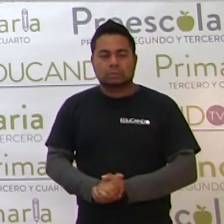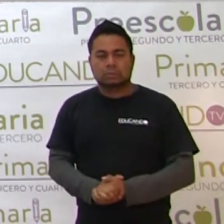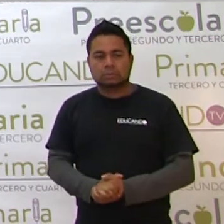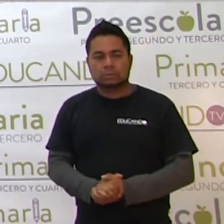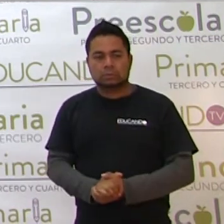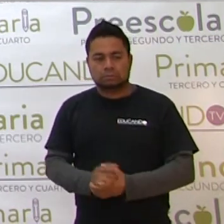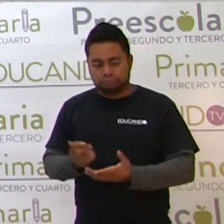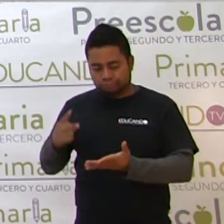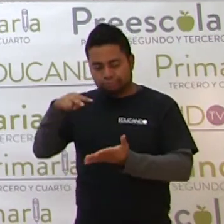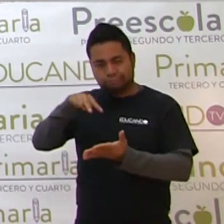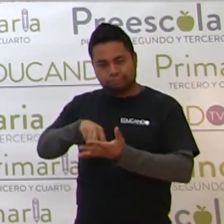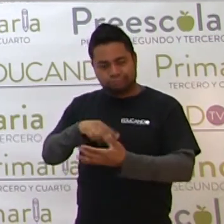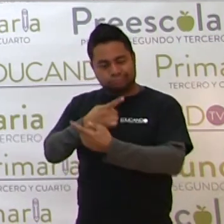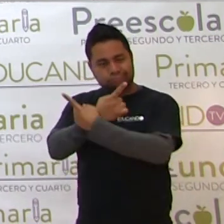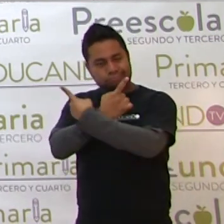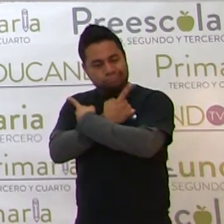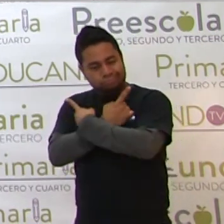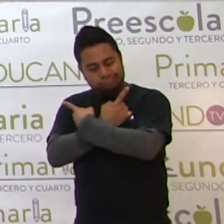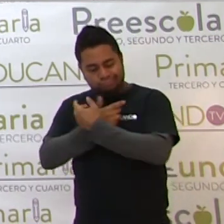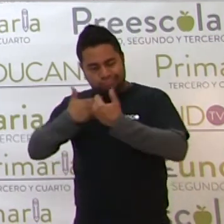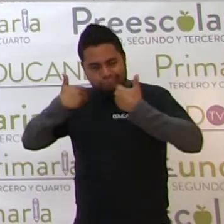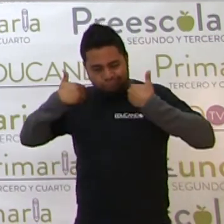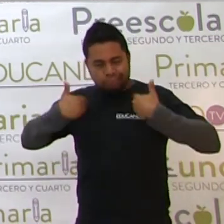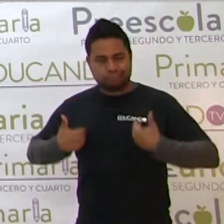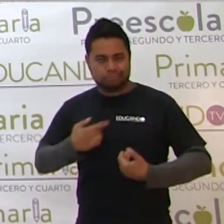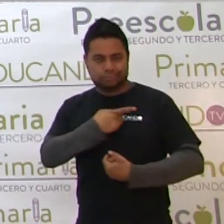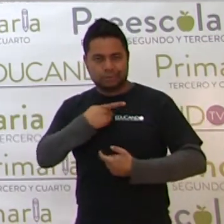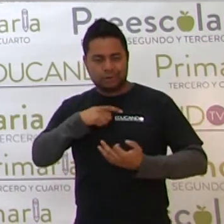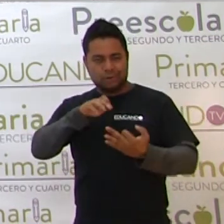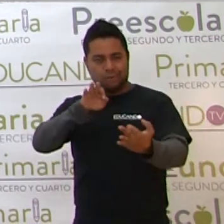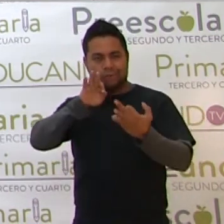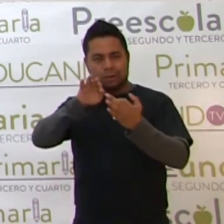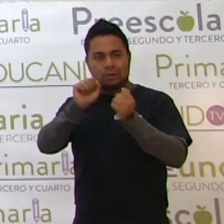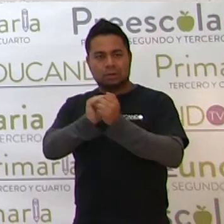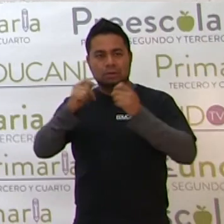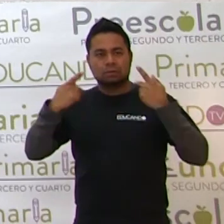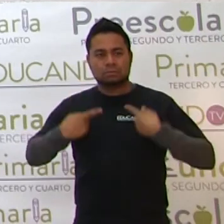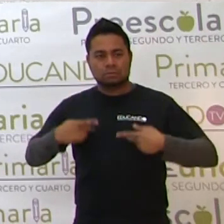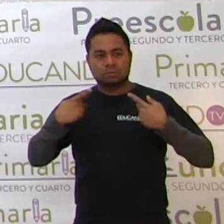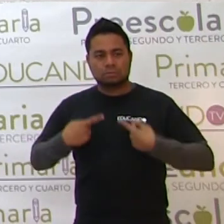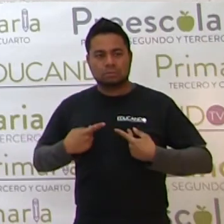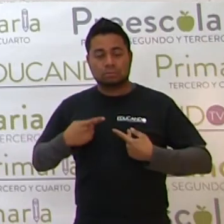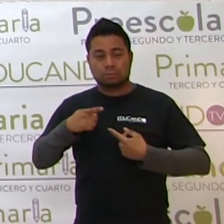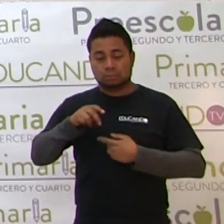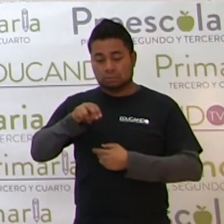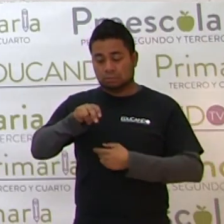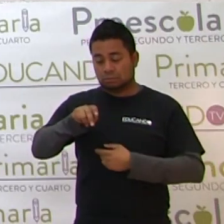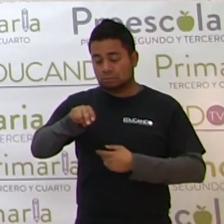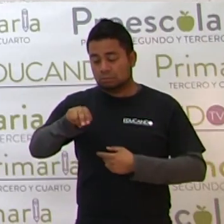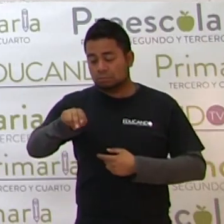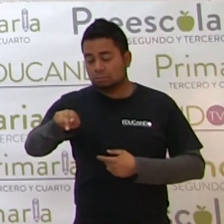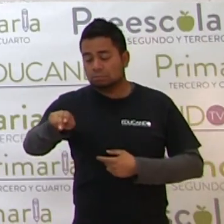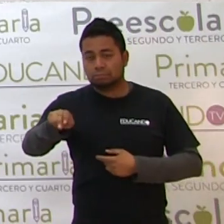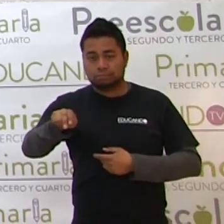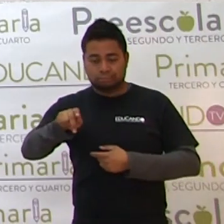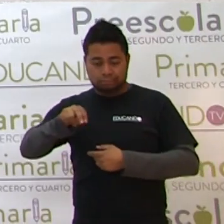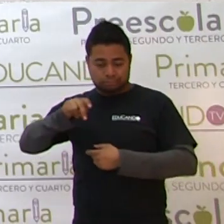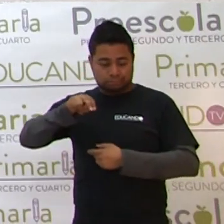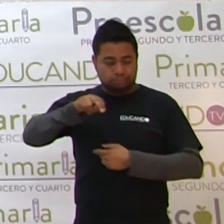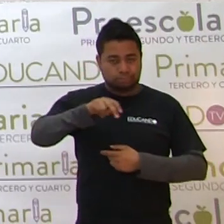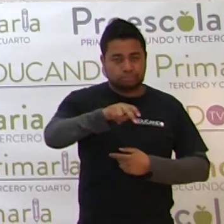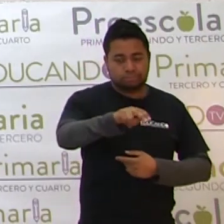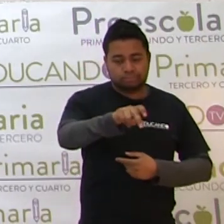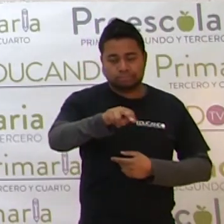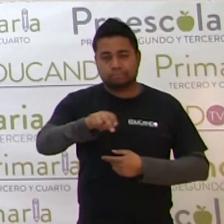una postura en que demos siempre el frente, ¿no? Pueden caminar en momentos